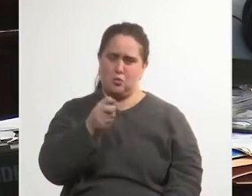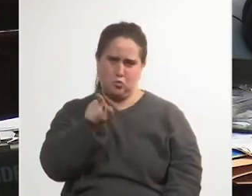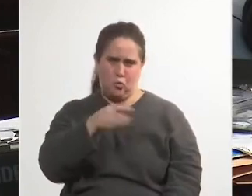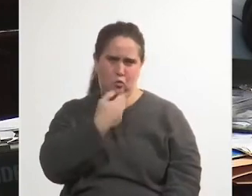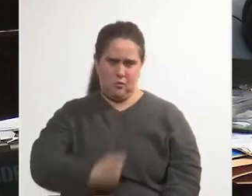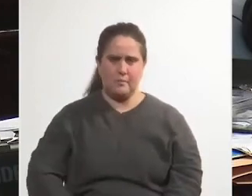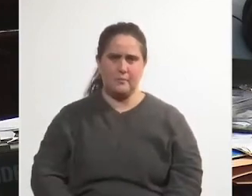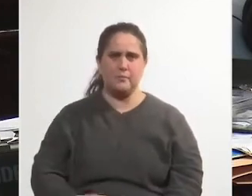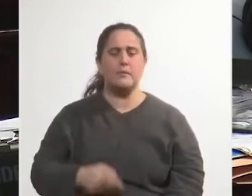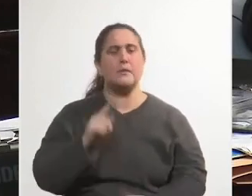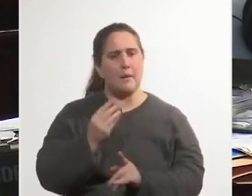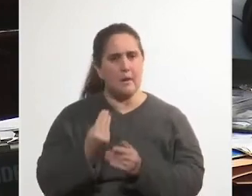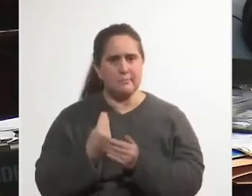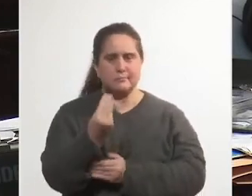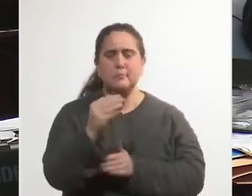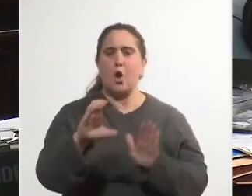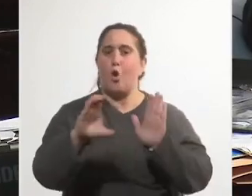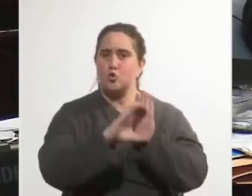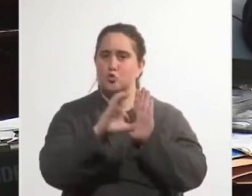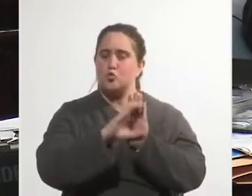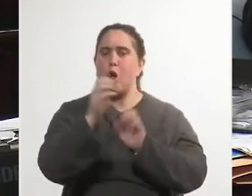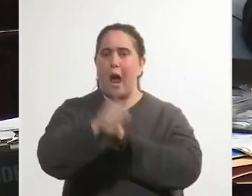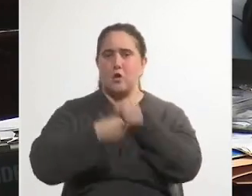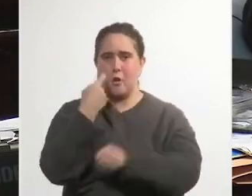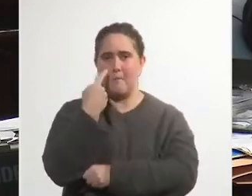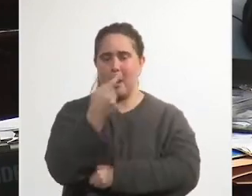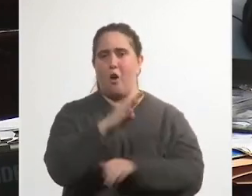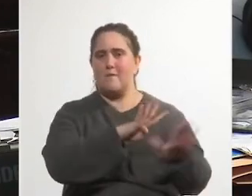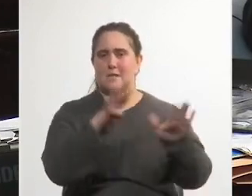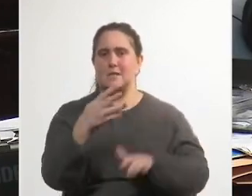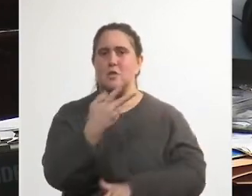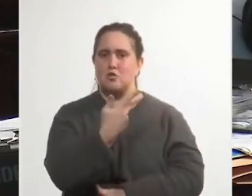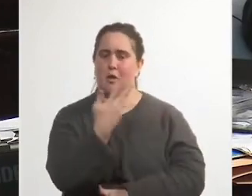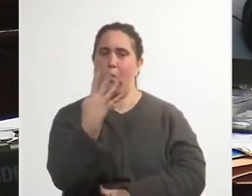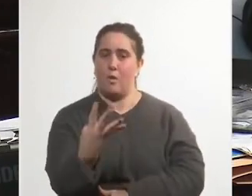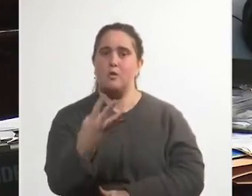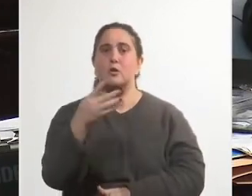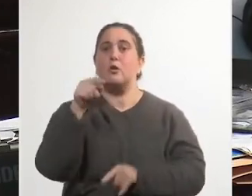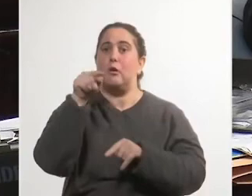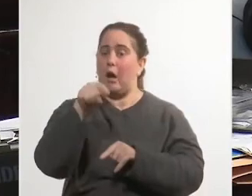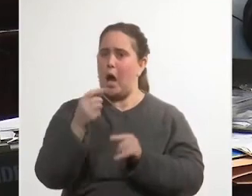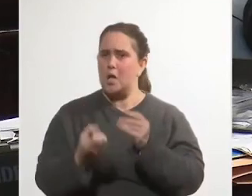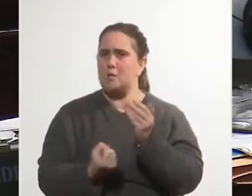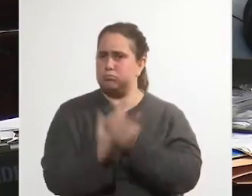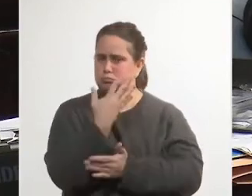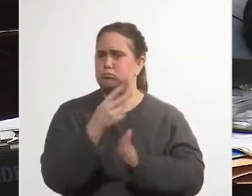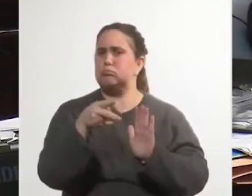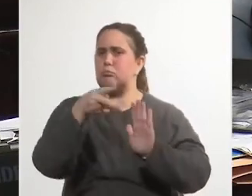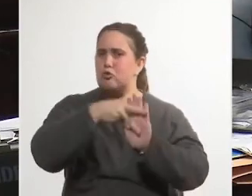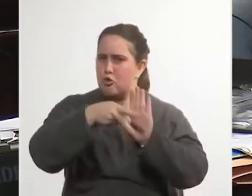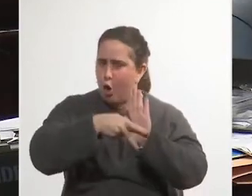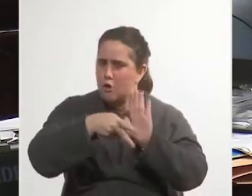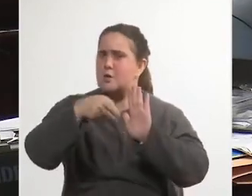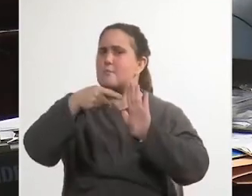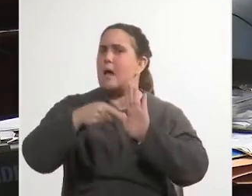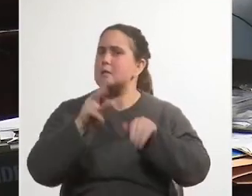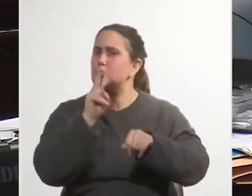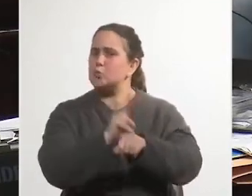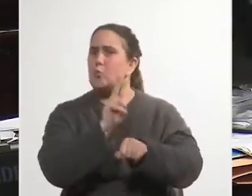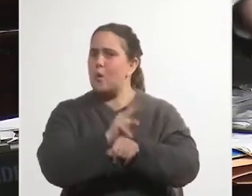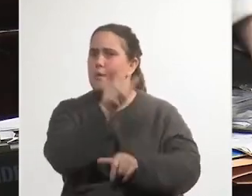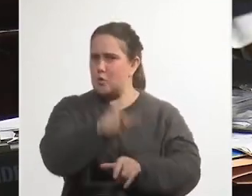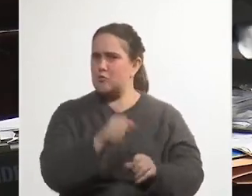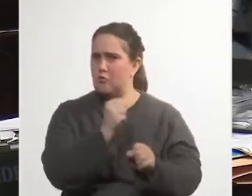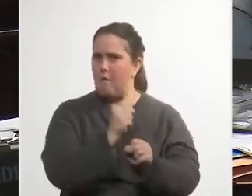la incorporación incluso en la Constitución de 1934 de muchas normas que hacen a la protección